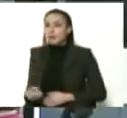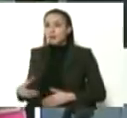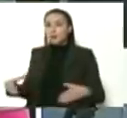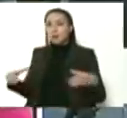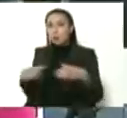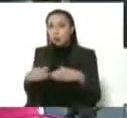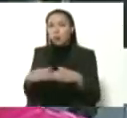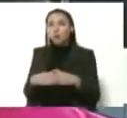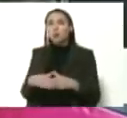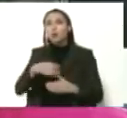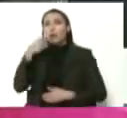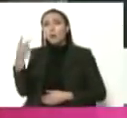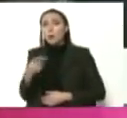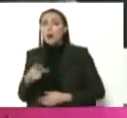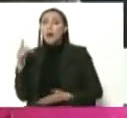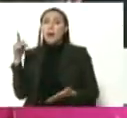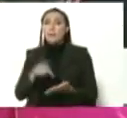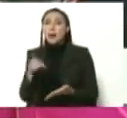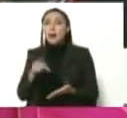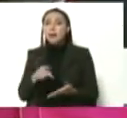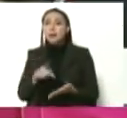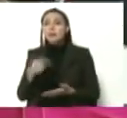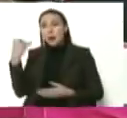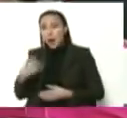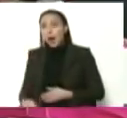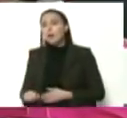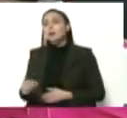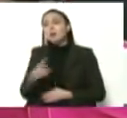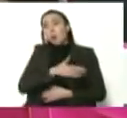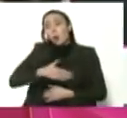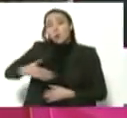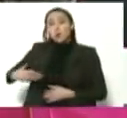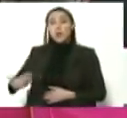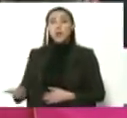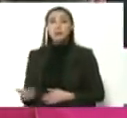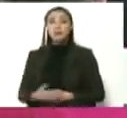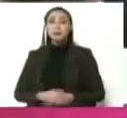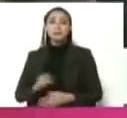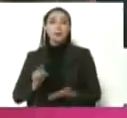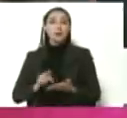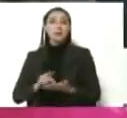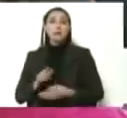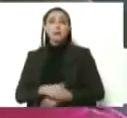Democrática participa cuando le conviene.